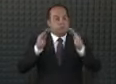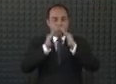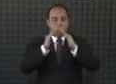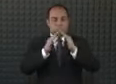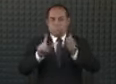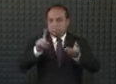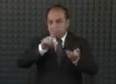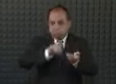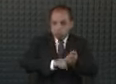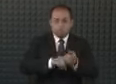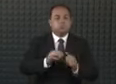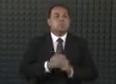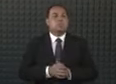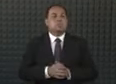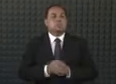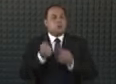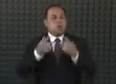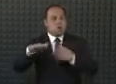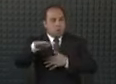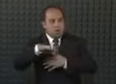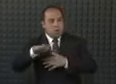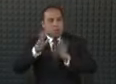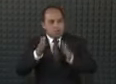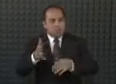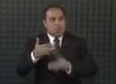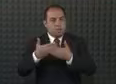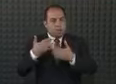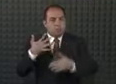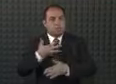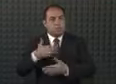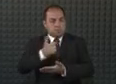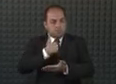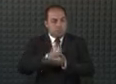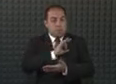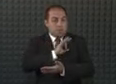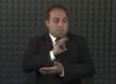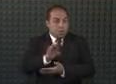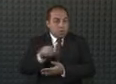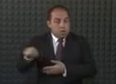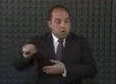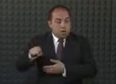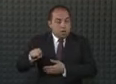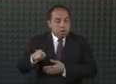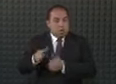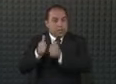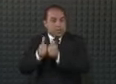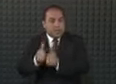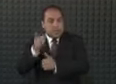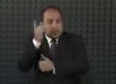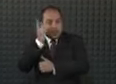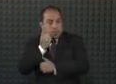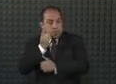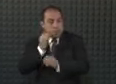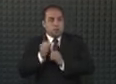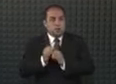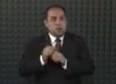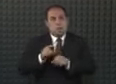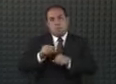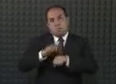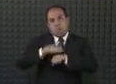particular, sino algunos espacios que ya existen en la ciudad en donde puedan pernoctar si es que van a quedarse más